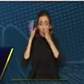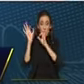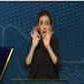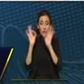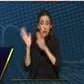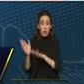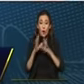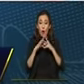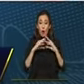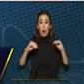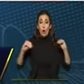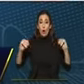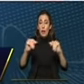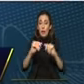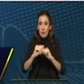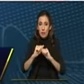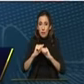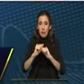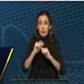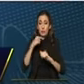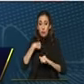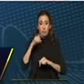perdono a la tierra ni a la nada.